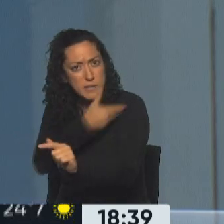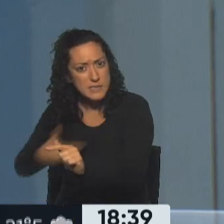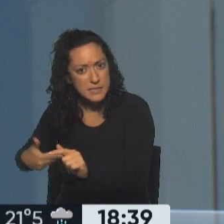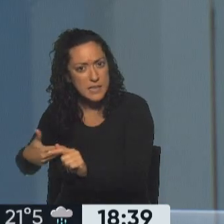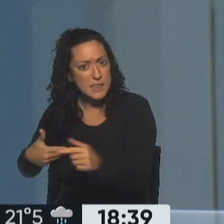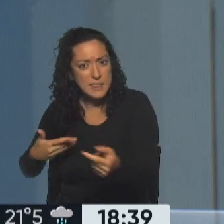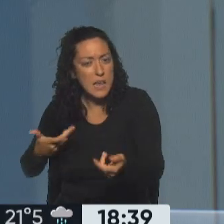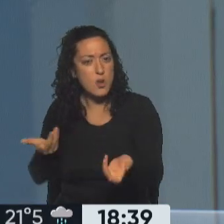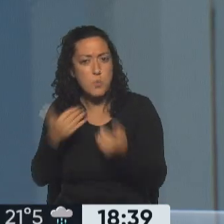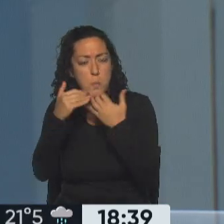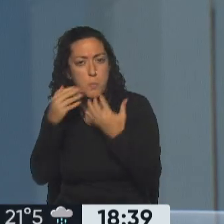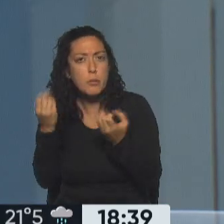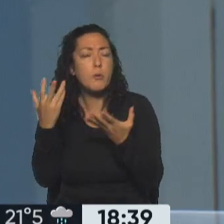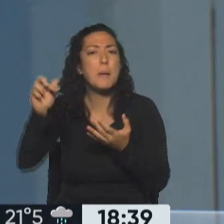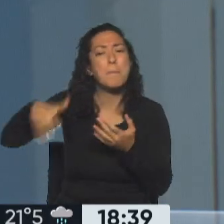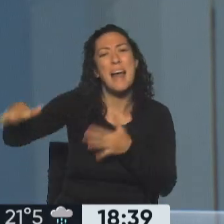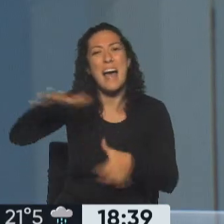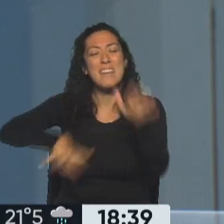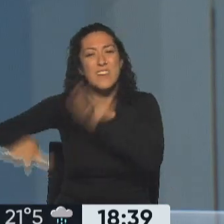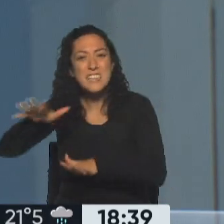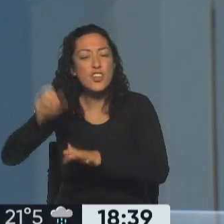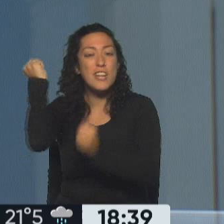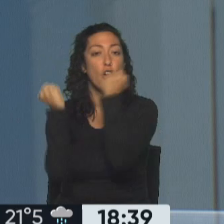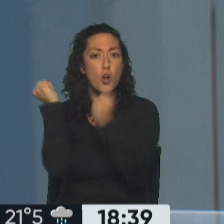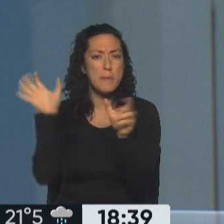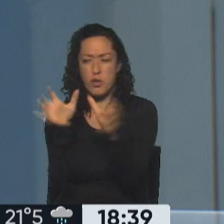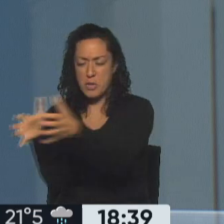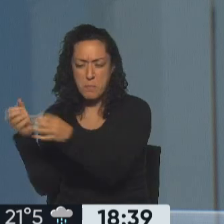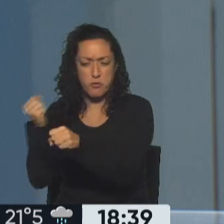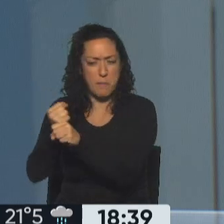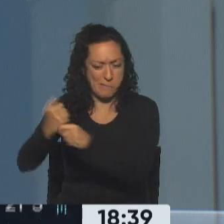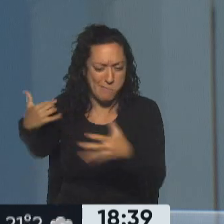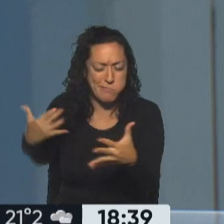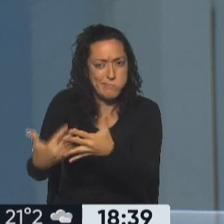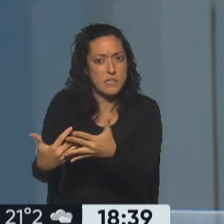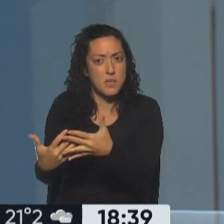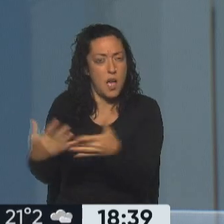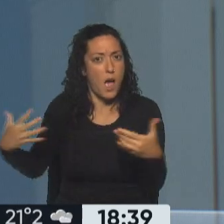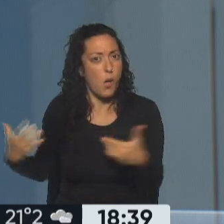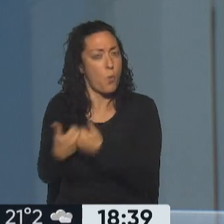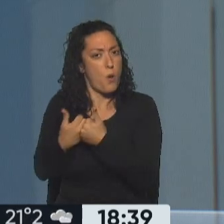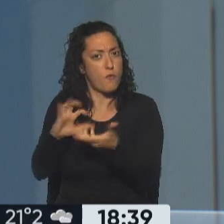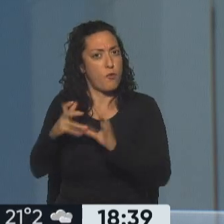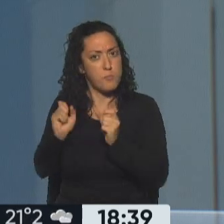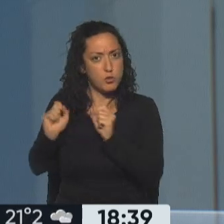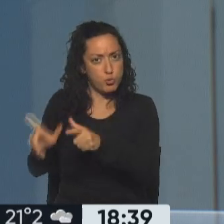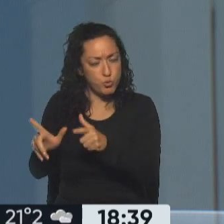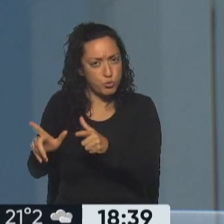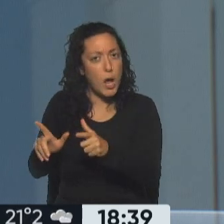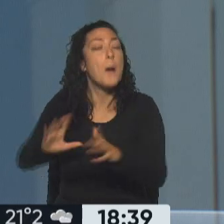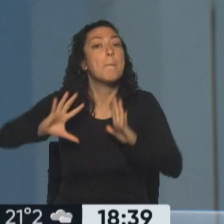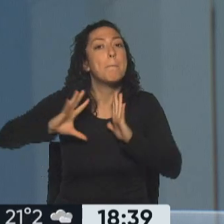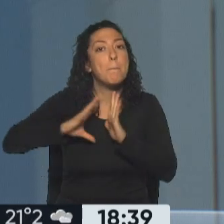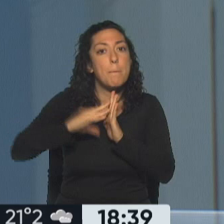presidenta porque tienen un plan económico que vienen comunicando bien trabajando con equipos de economistas que comparten digamos el modelo